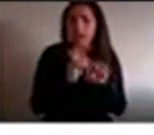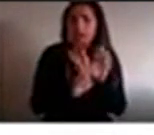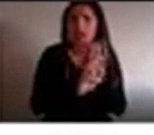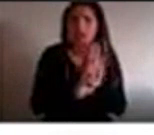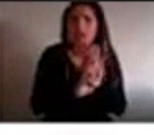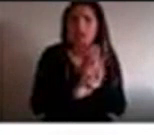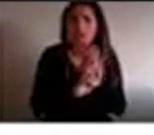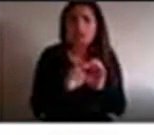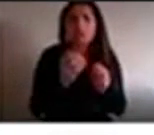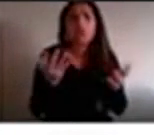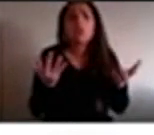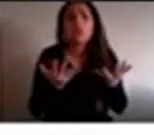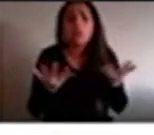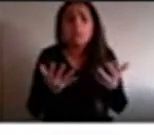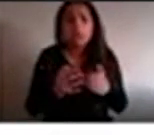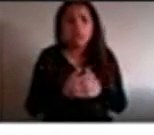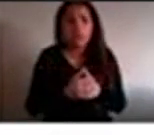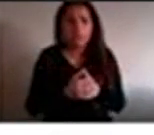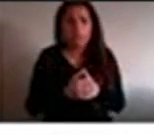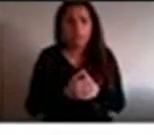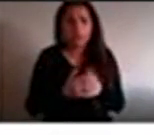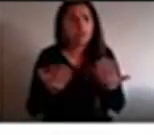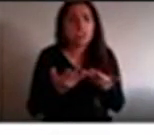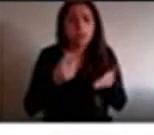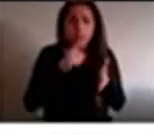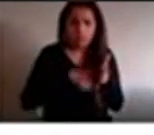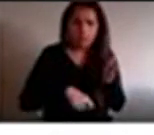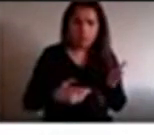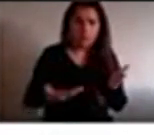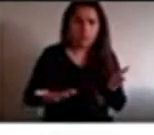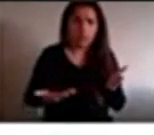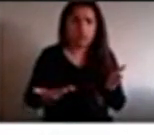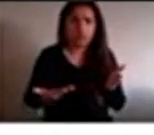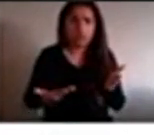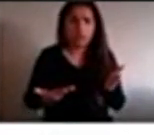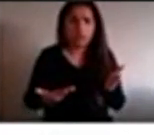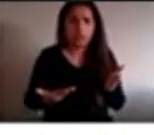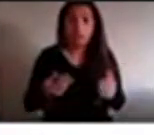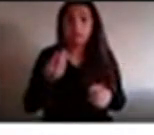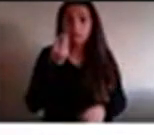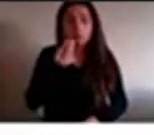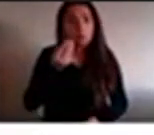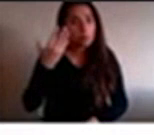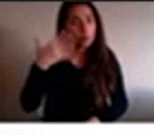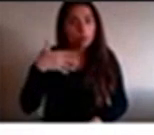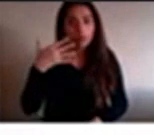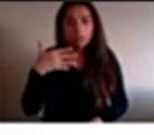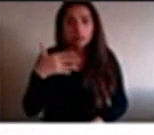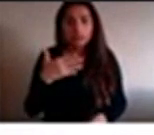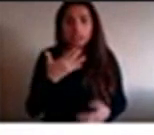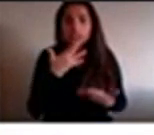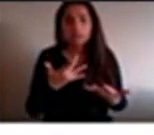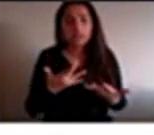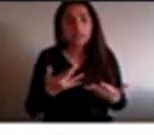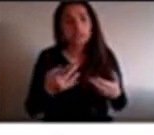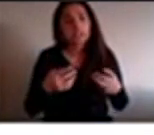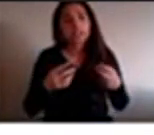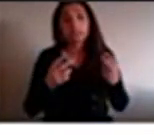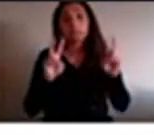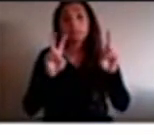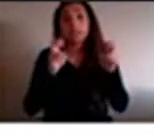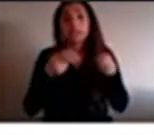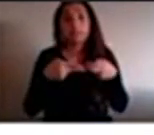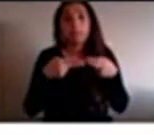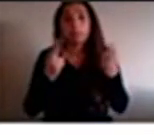tanto, encontramos que es muy relevante y muy innovador para efectos del sector público. Les comento que